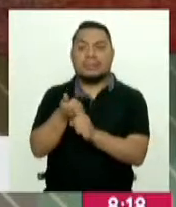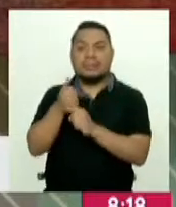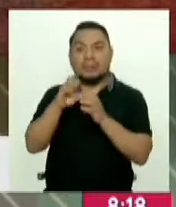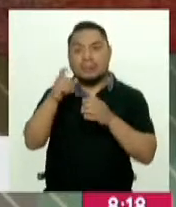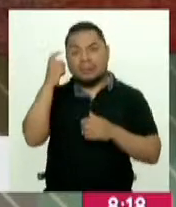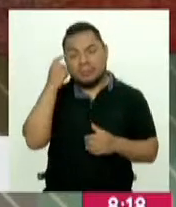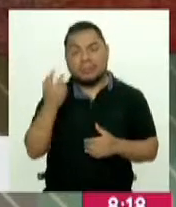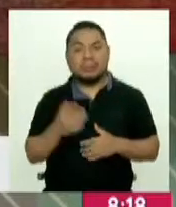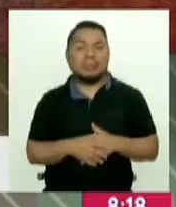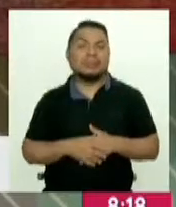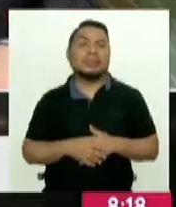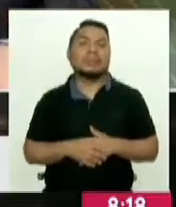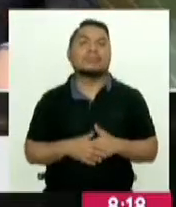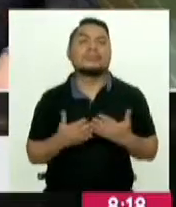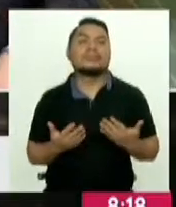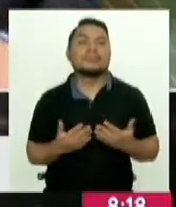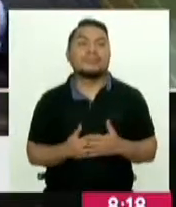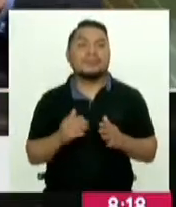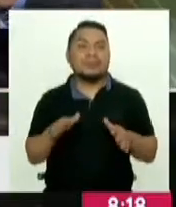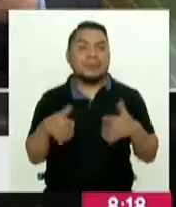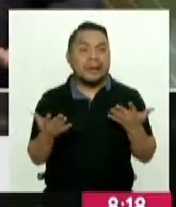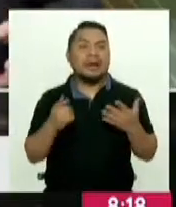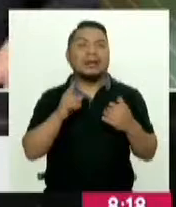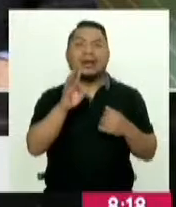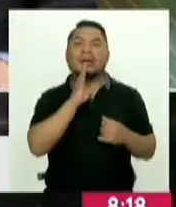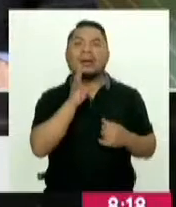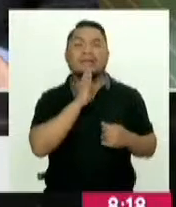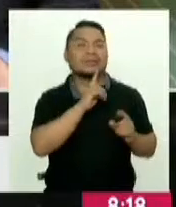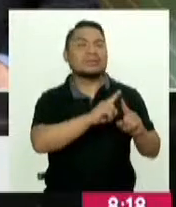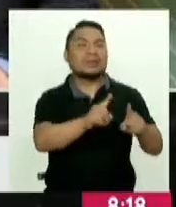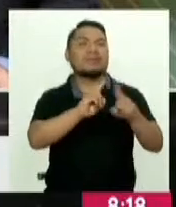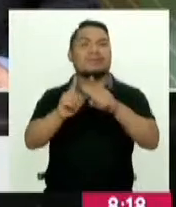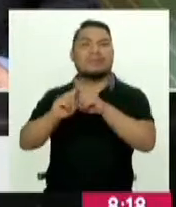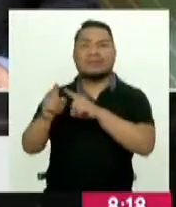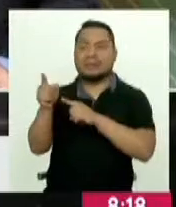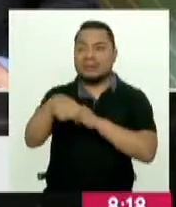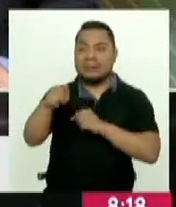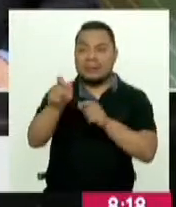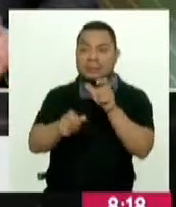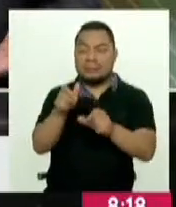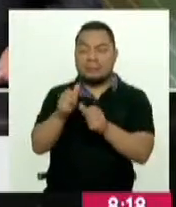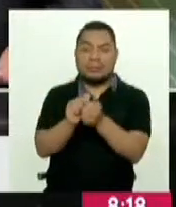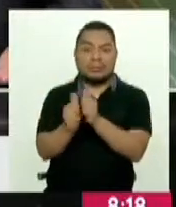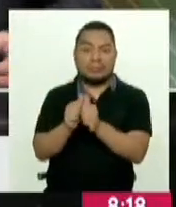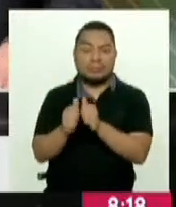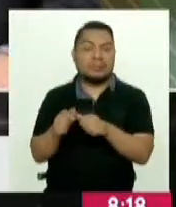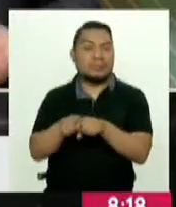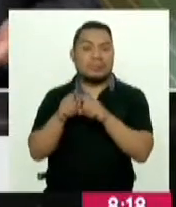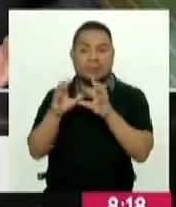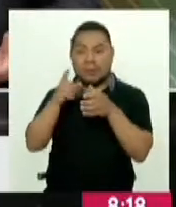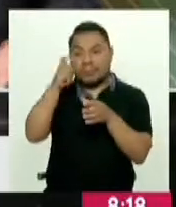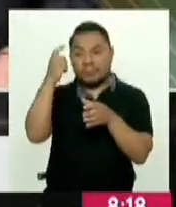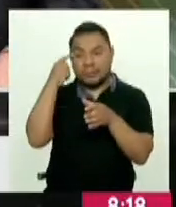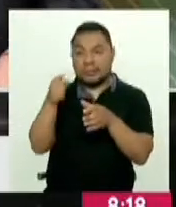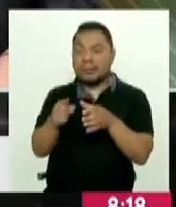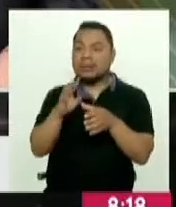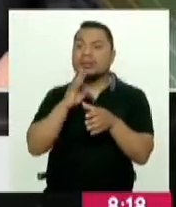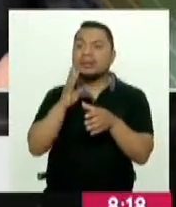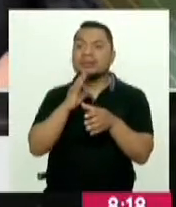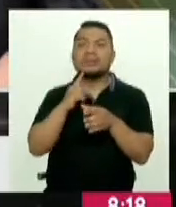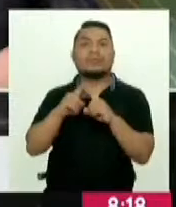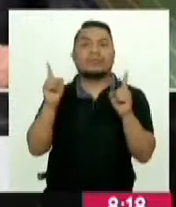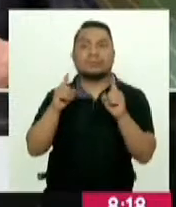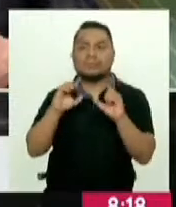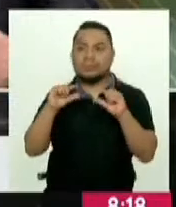en 2 circunscripciones distintas. Es decir, hay discursos diferentes entre personas que compiten por la misma fuerza política. Y eso tiene que ver con